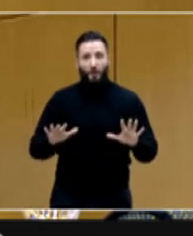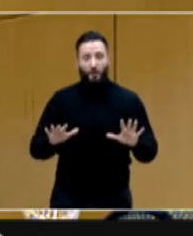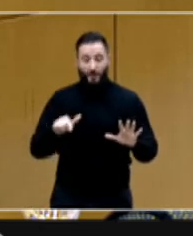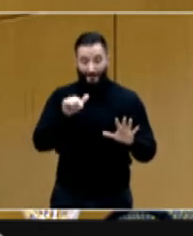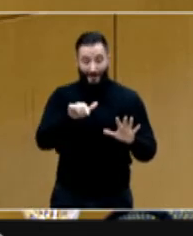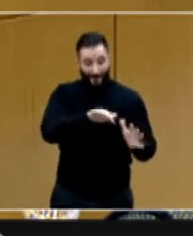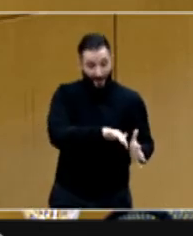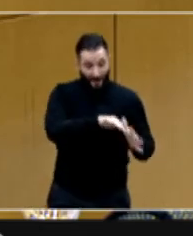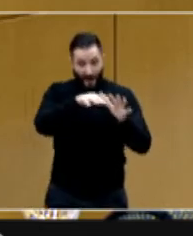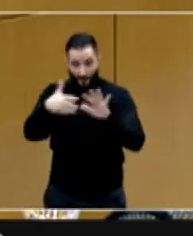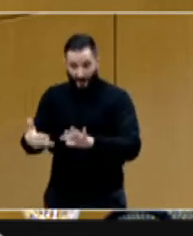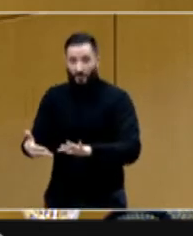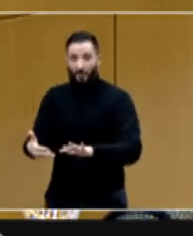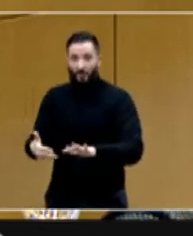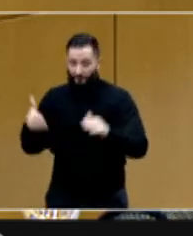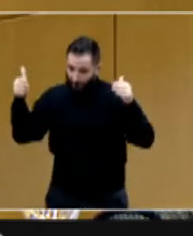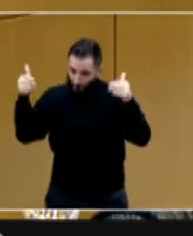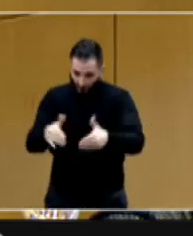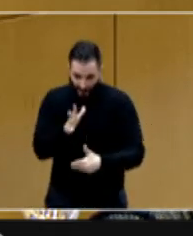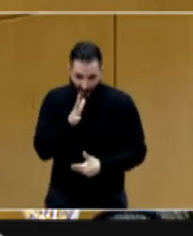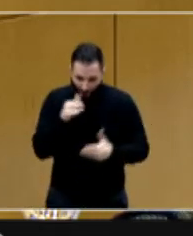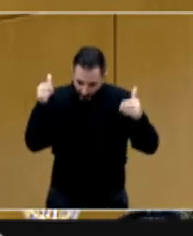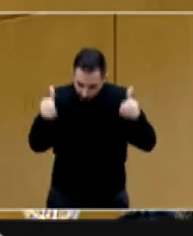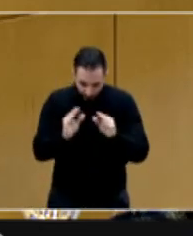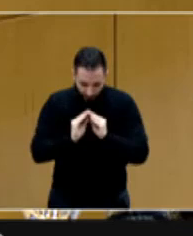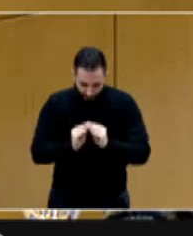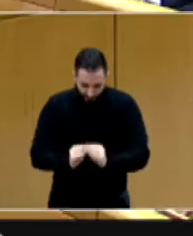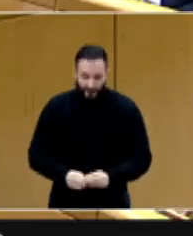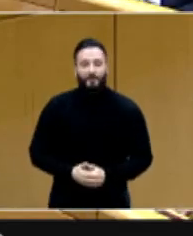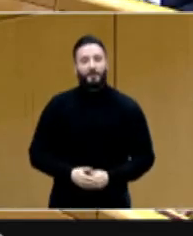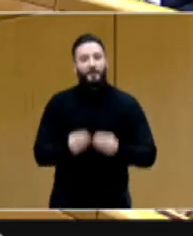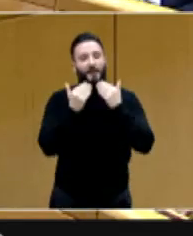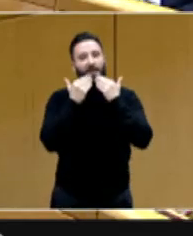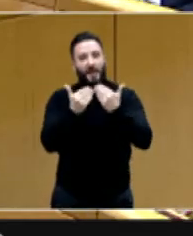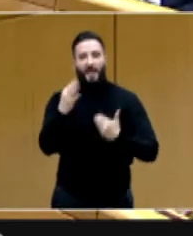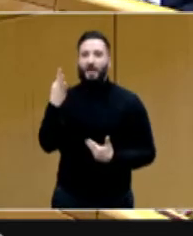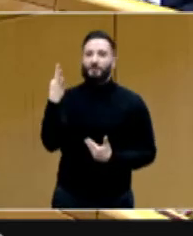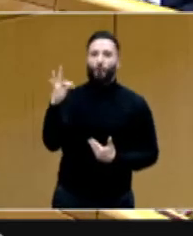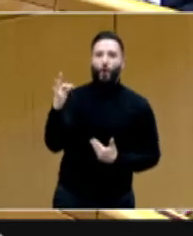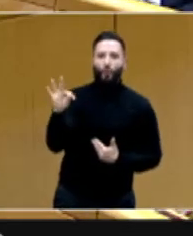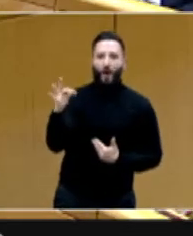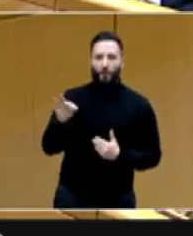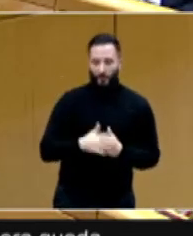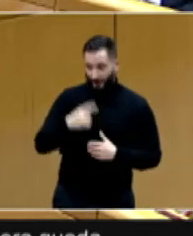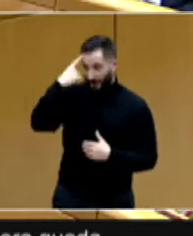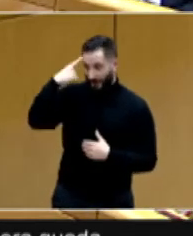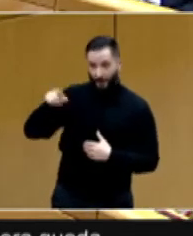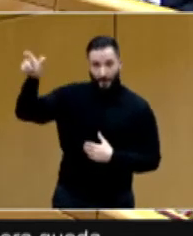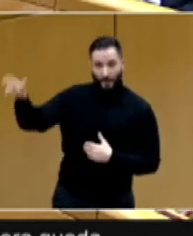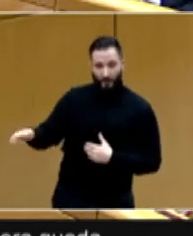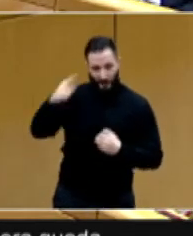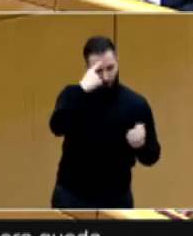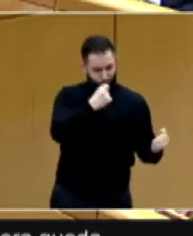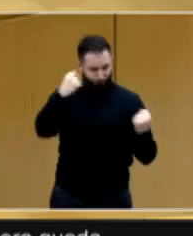aplicación y en eso estamos Muchísimas gracias por cuarto ya han visto ustedes que torcuato como es perro